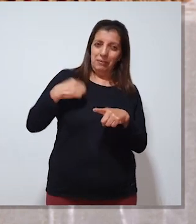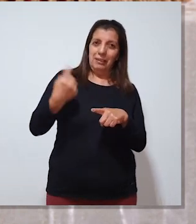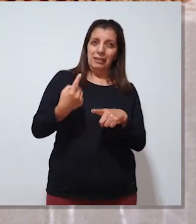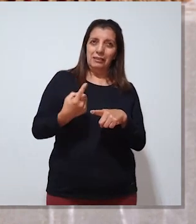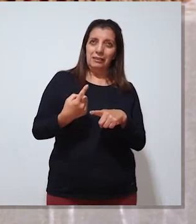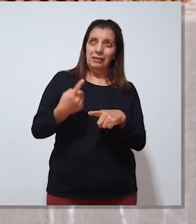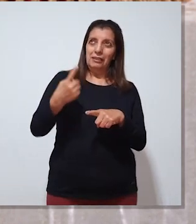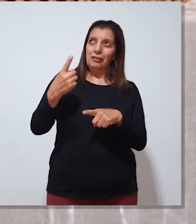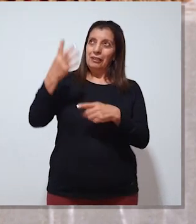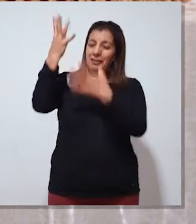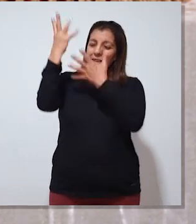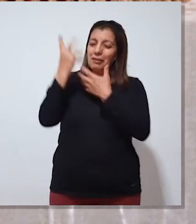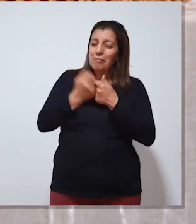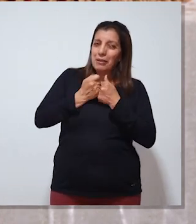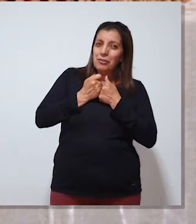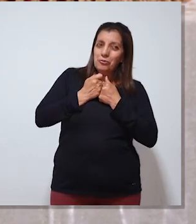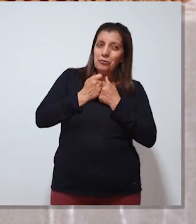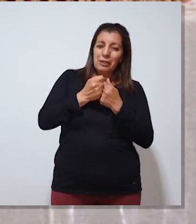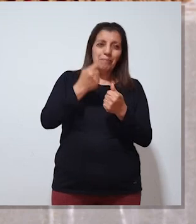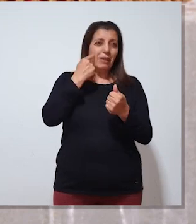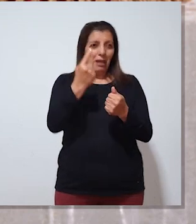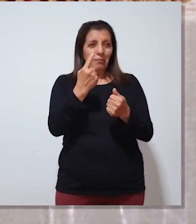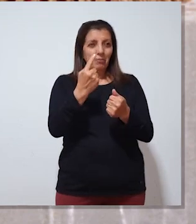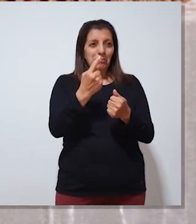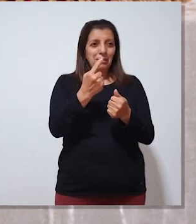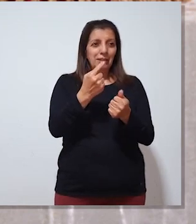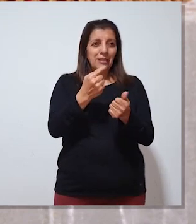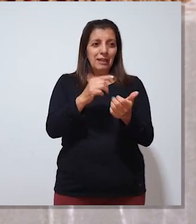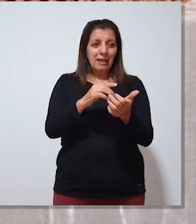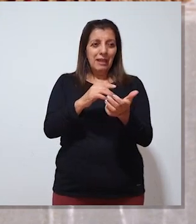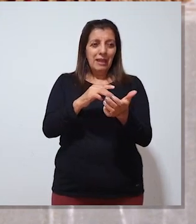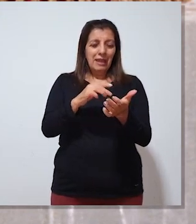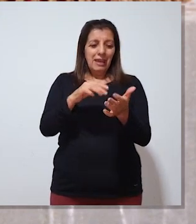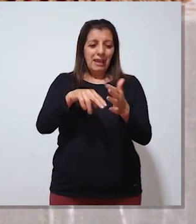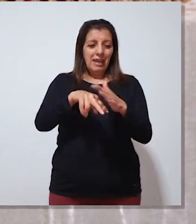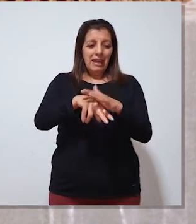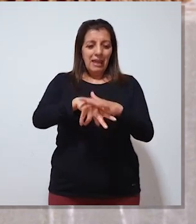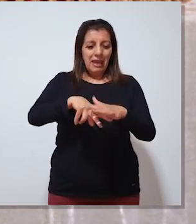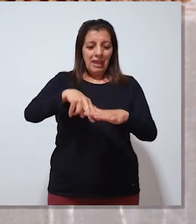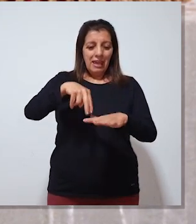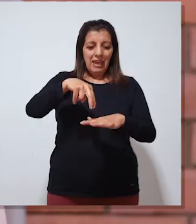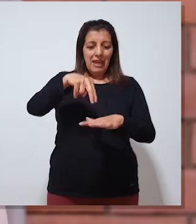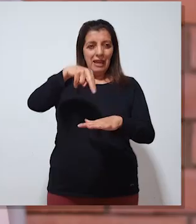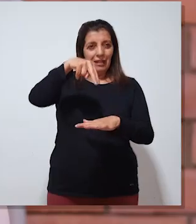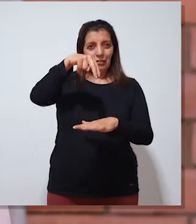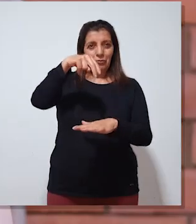ayudan a vivir el misterio pascual de un modo más profundo y personal.